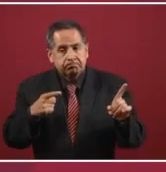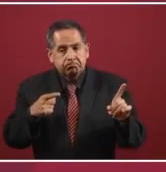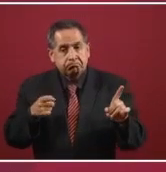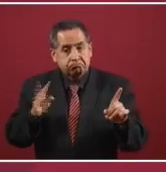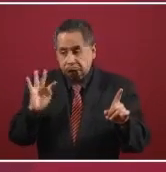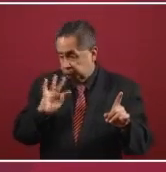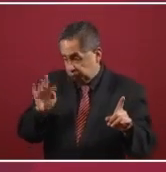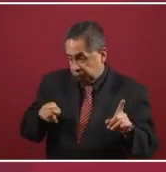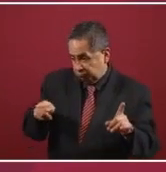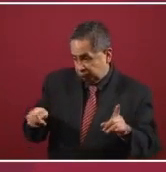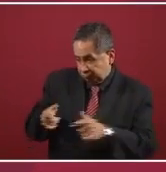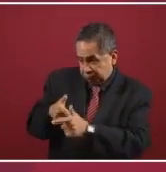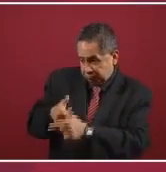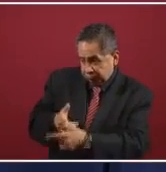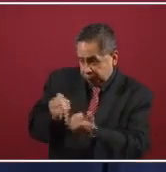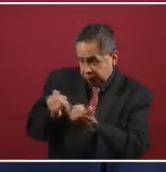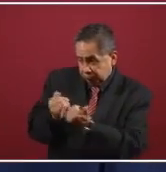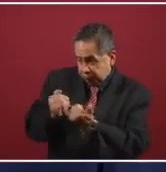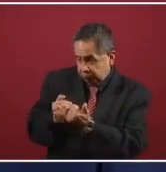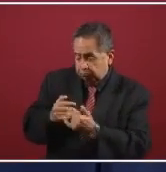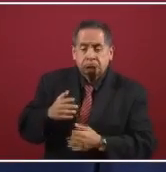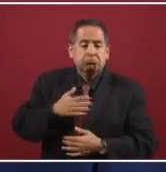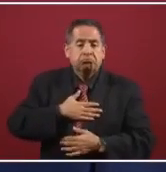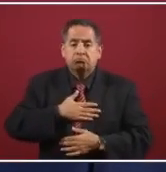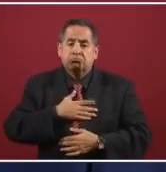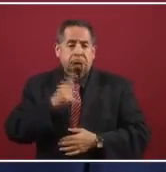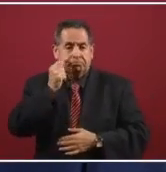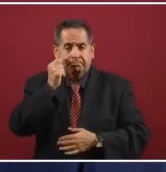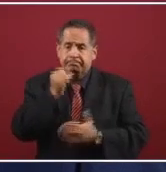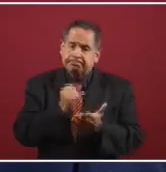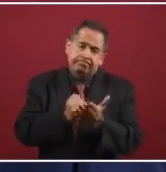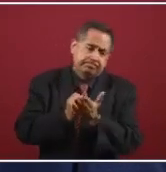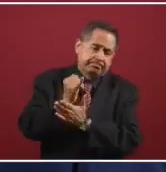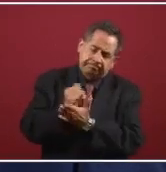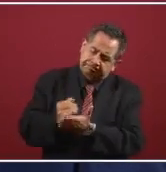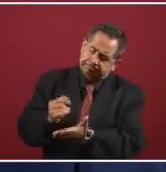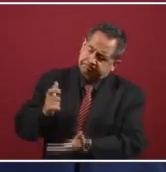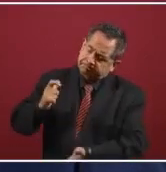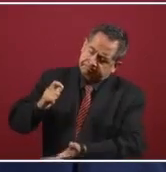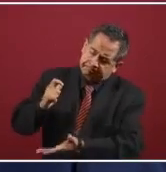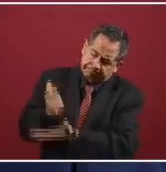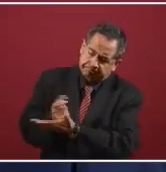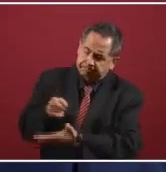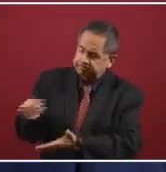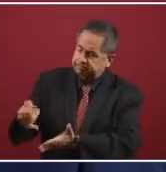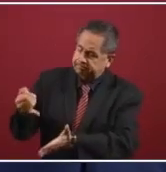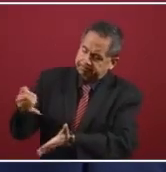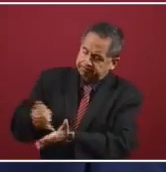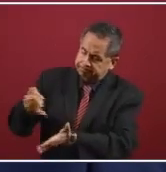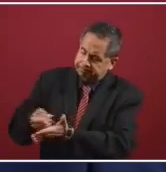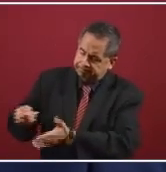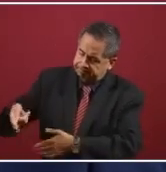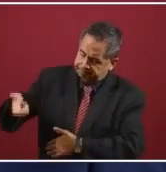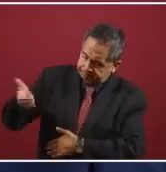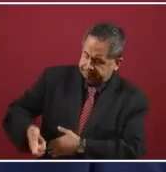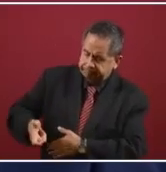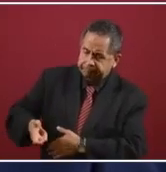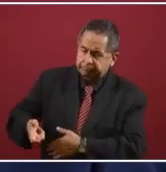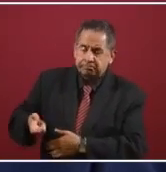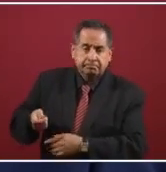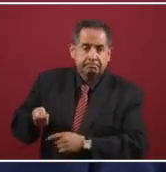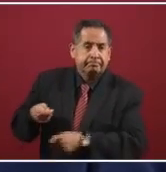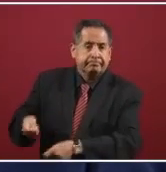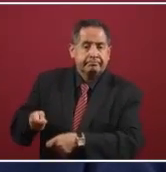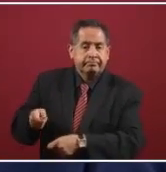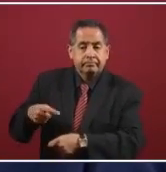aplicar de manera unilateral aranceles, impuestos a